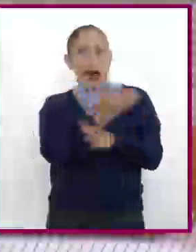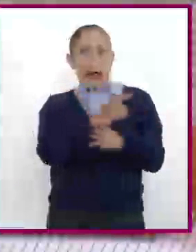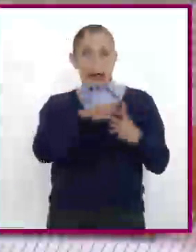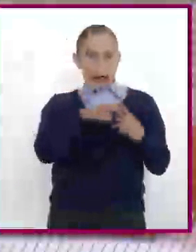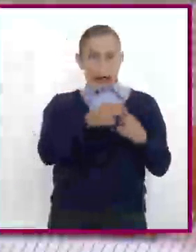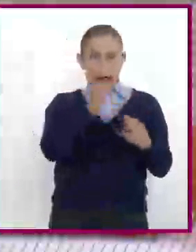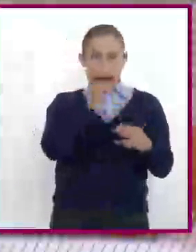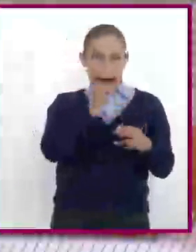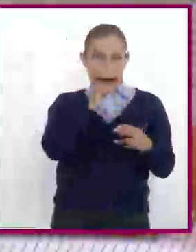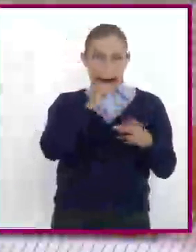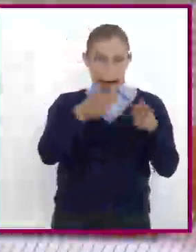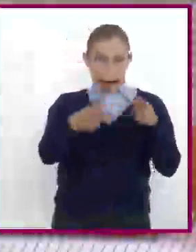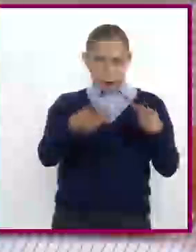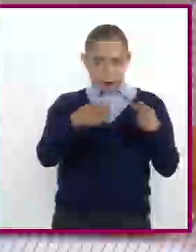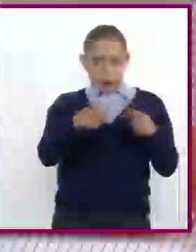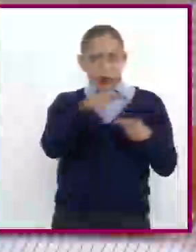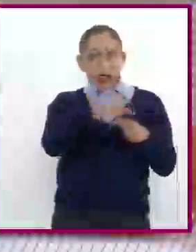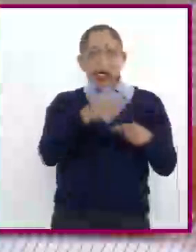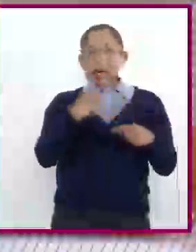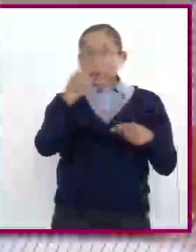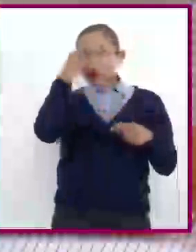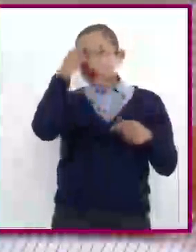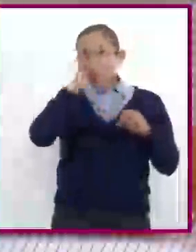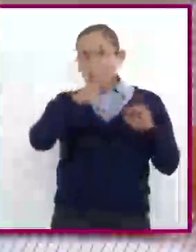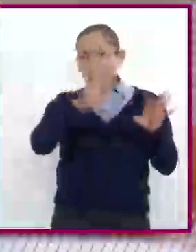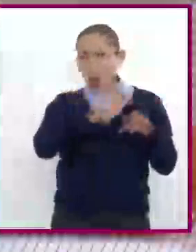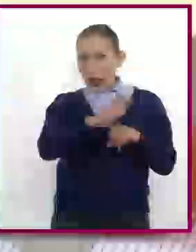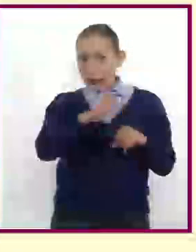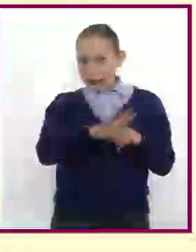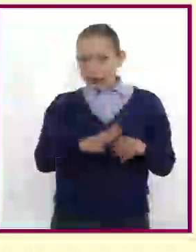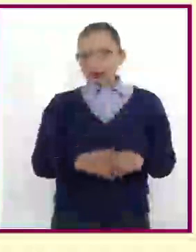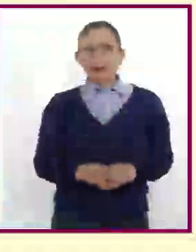empezar a prepararlo, debemos tener muy claro lo siguiente.